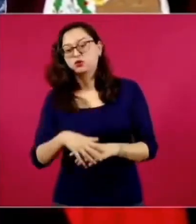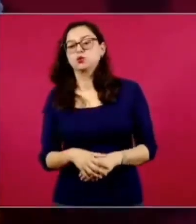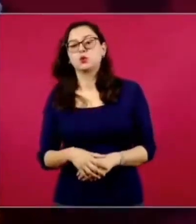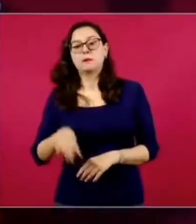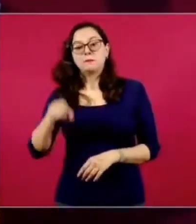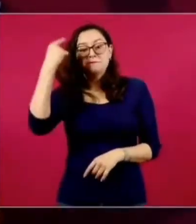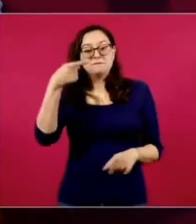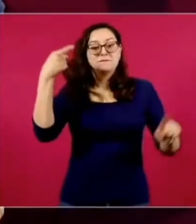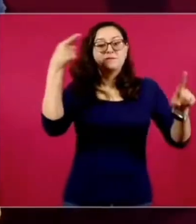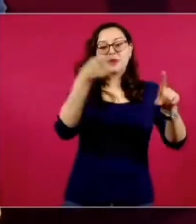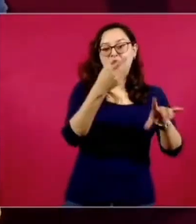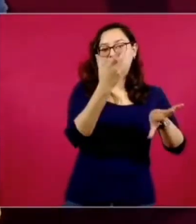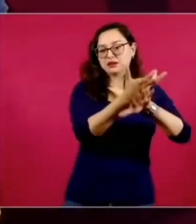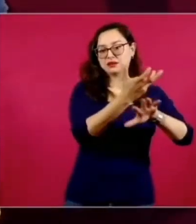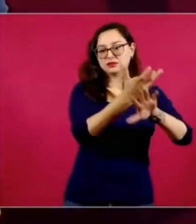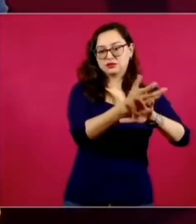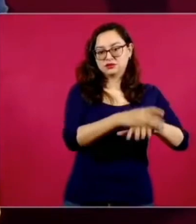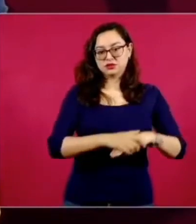sino para estadounidenses.